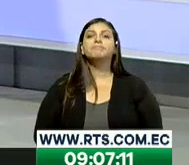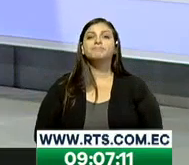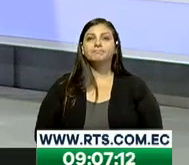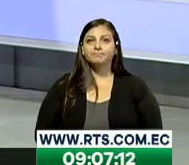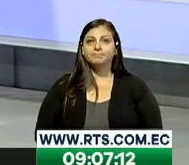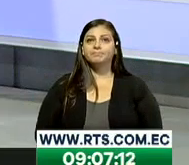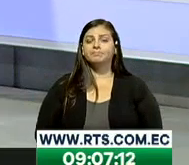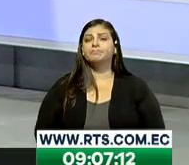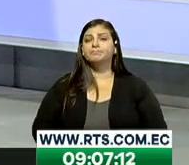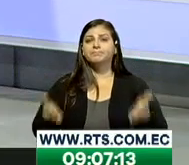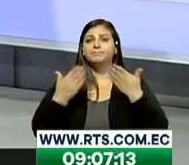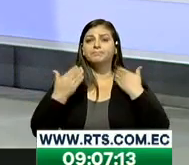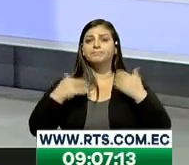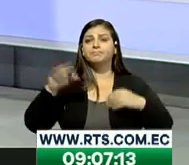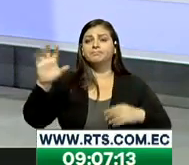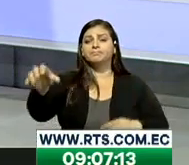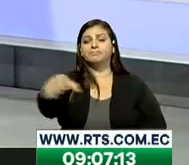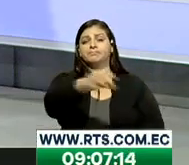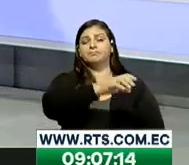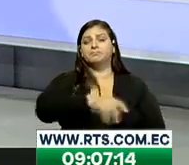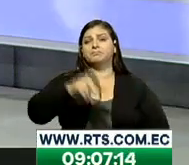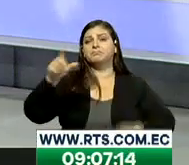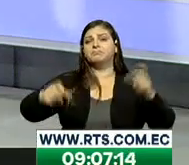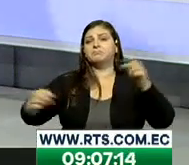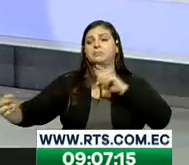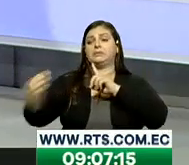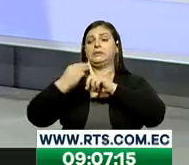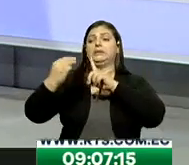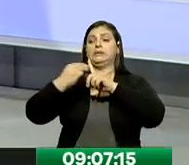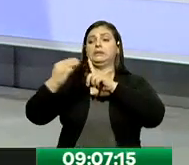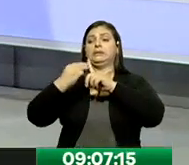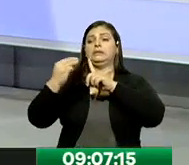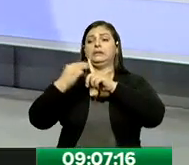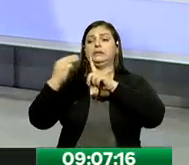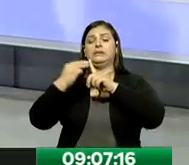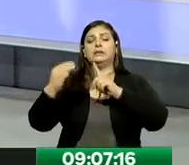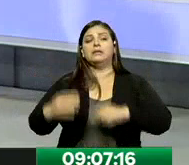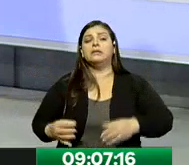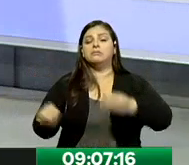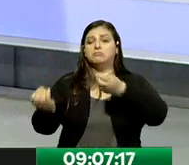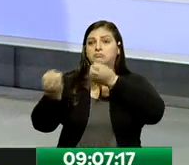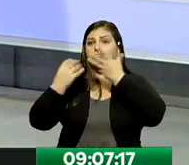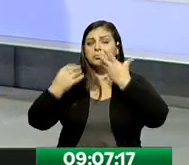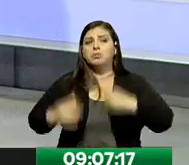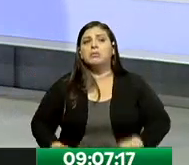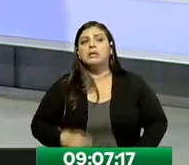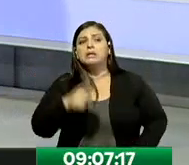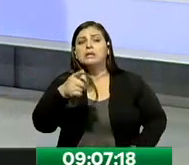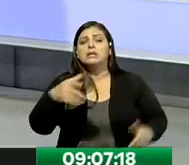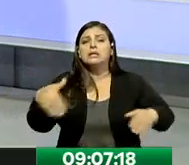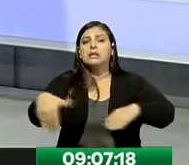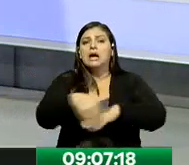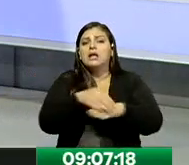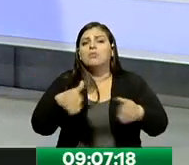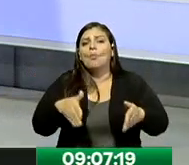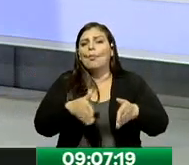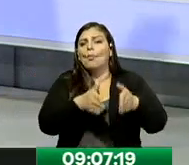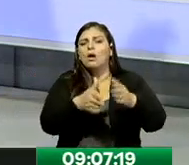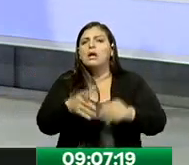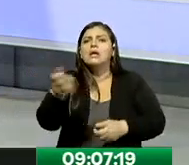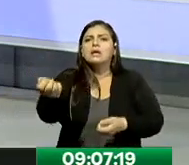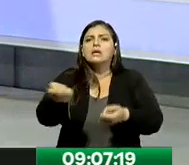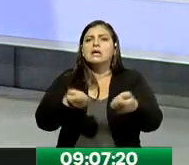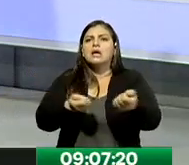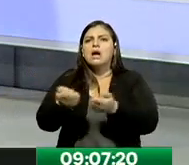sectores de la ciudad que los carros grandes no entran y entonces tienen que caminar la gente 2, 3, 4 cuadras con su basura. Así que eso